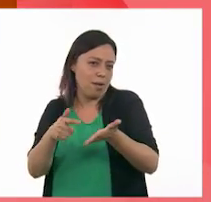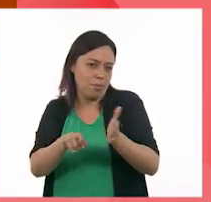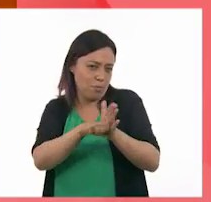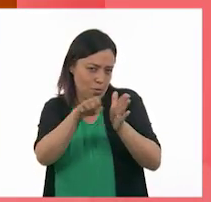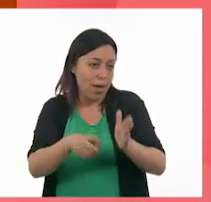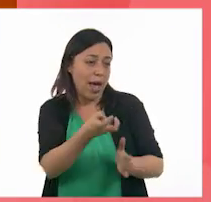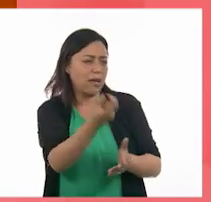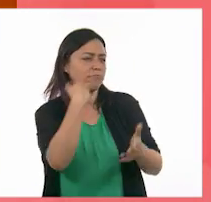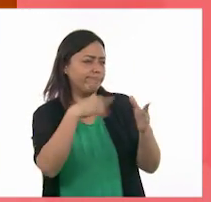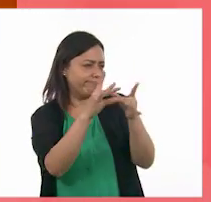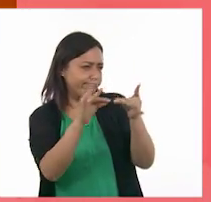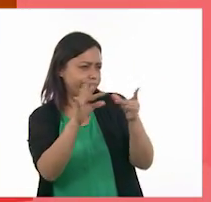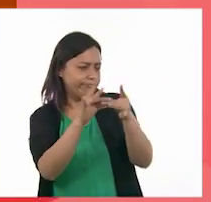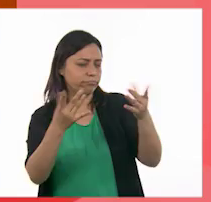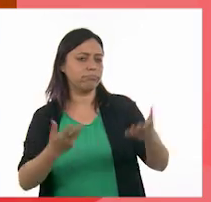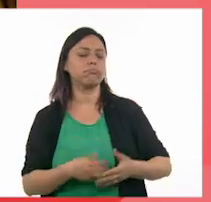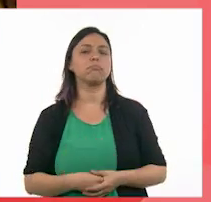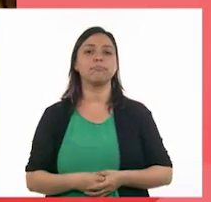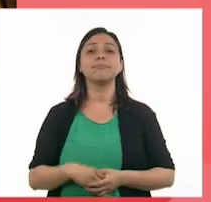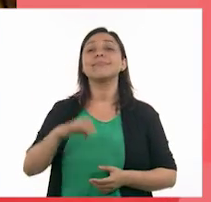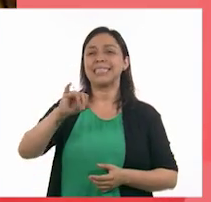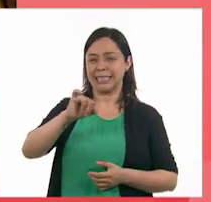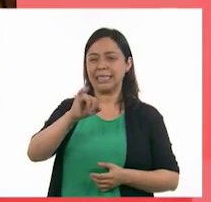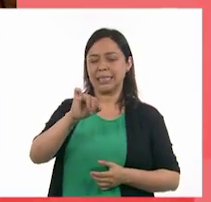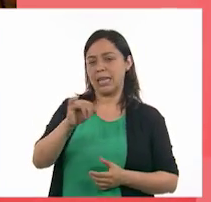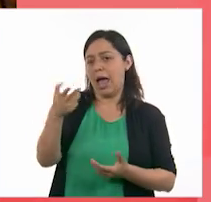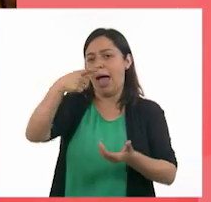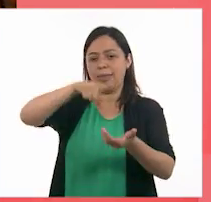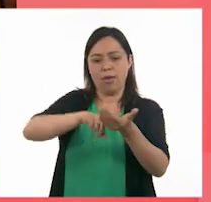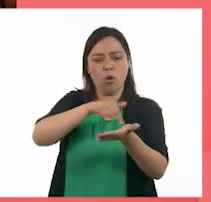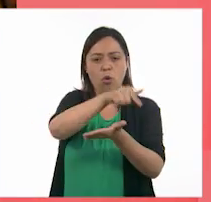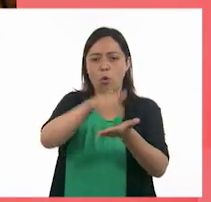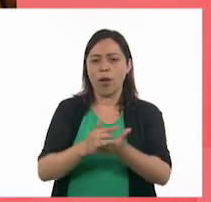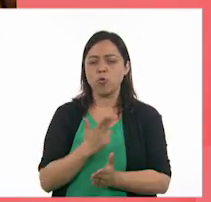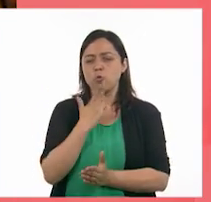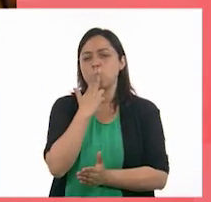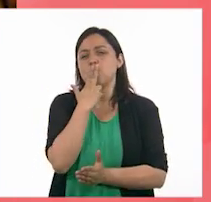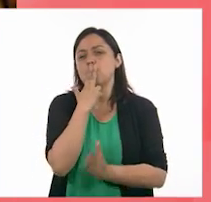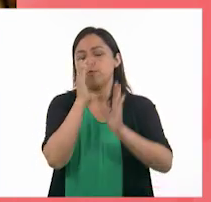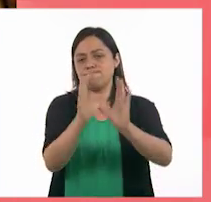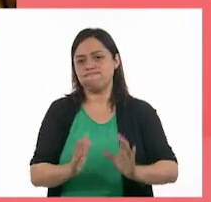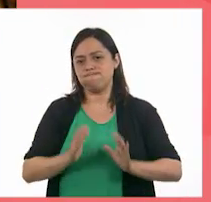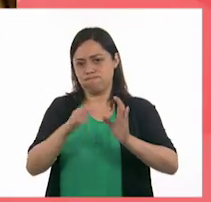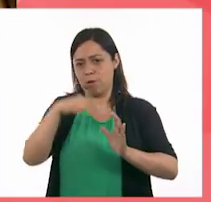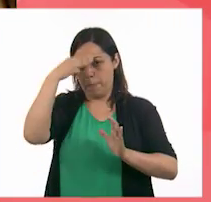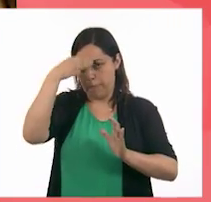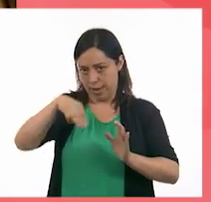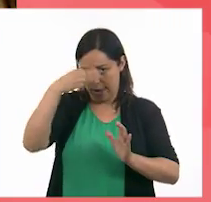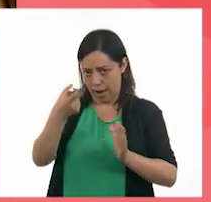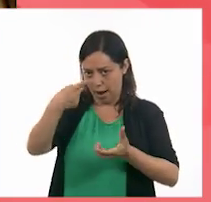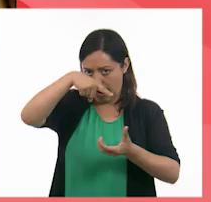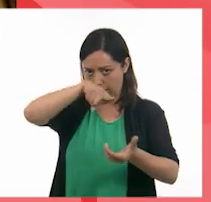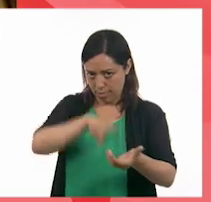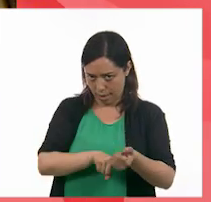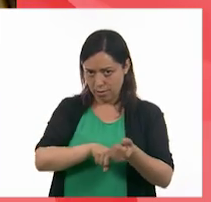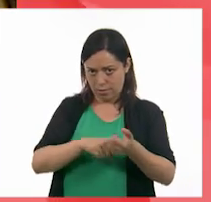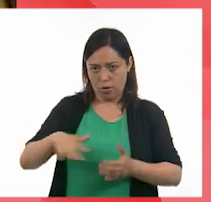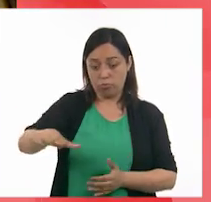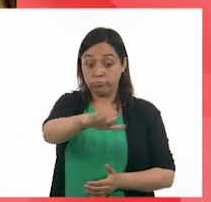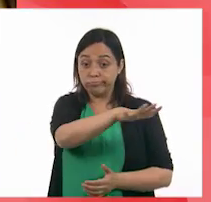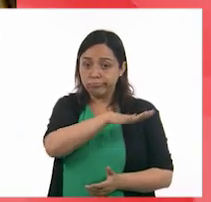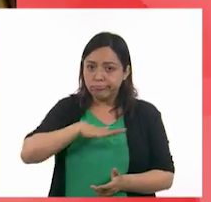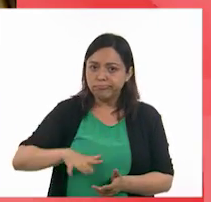cuéntenos de ello. Mire, La Chinesca forma parte del patrimonio histórico-cultural de Mexicali. Es un área